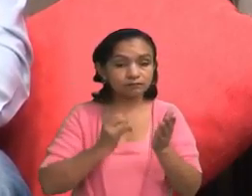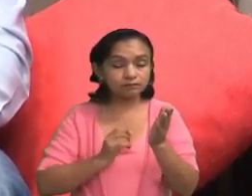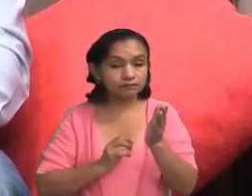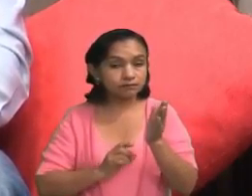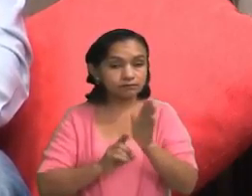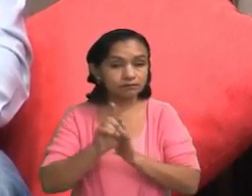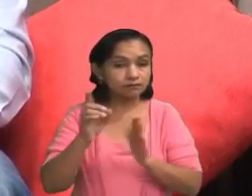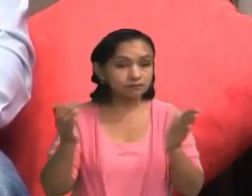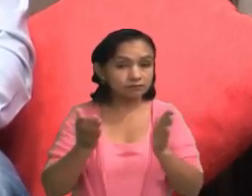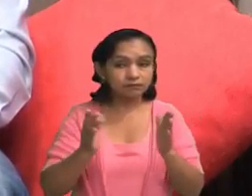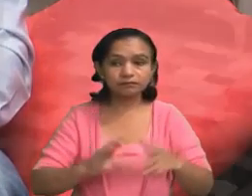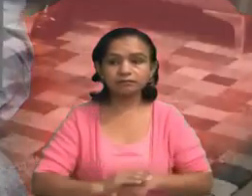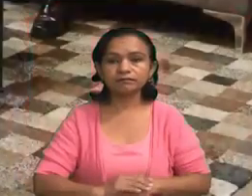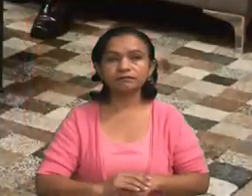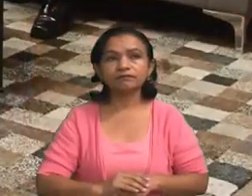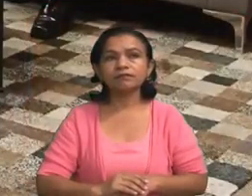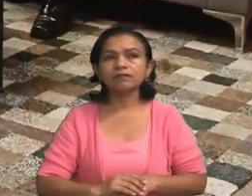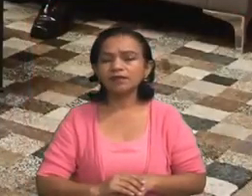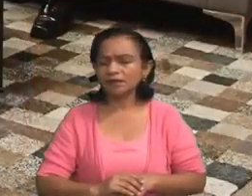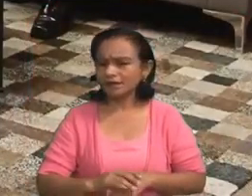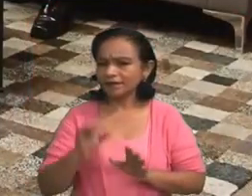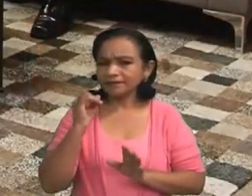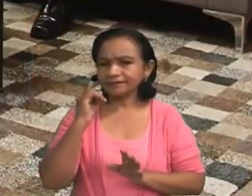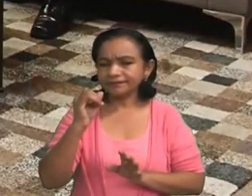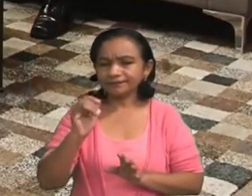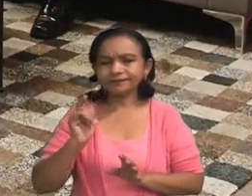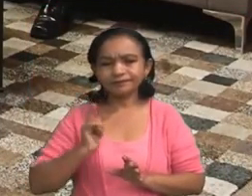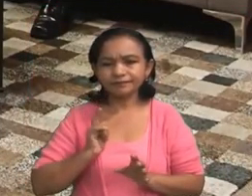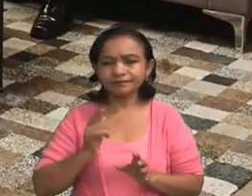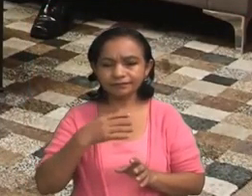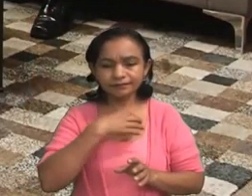desarrollando. Sí, nosotros buscamos, parte de la